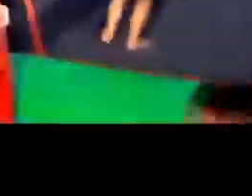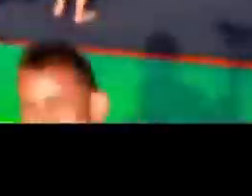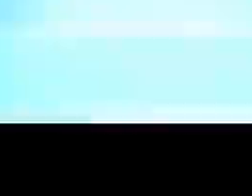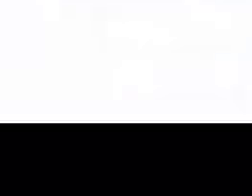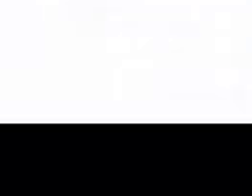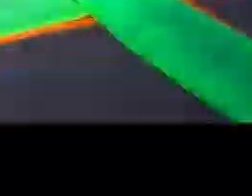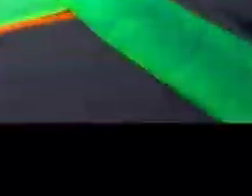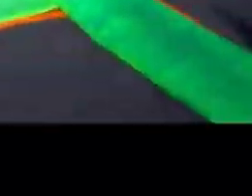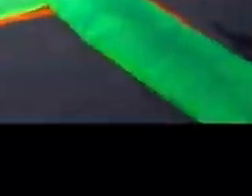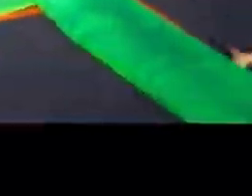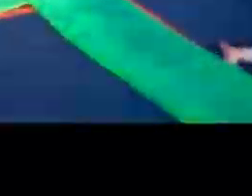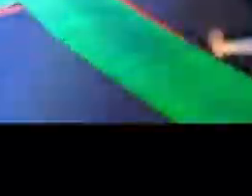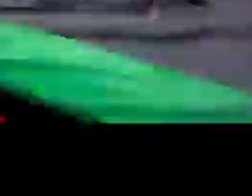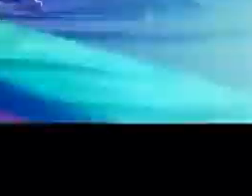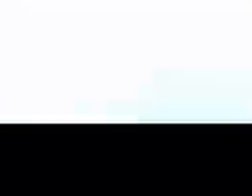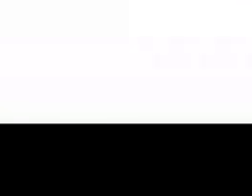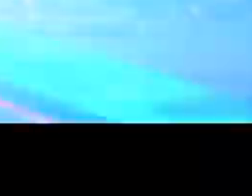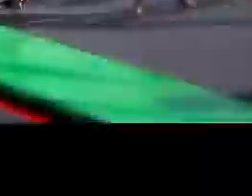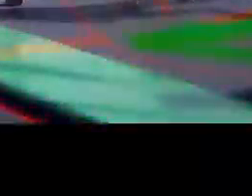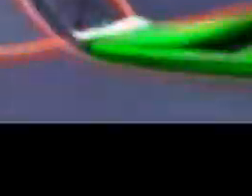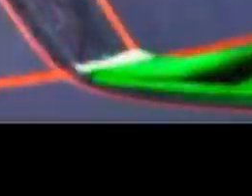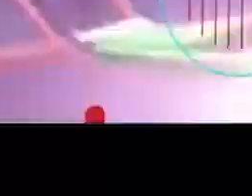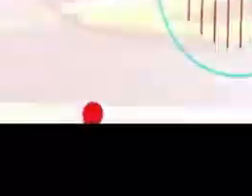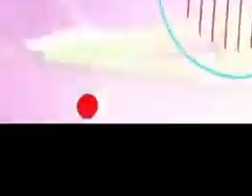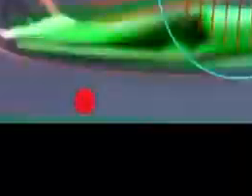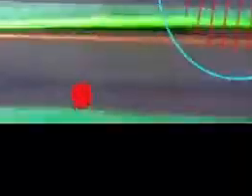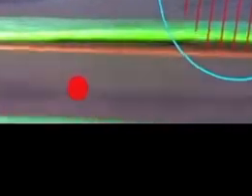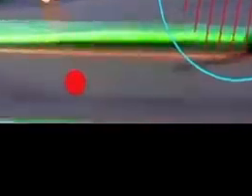Para chicos y grandes.